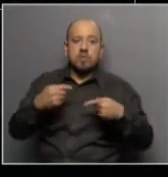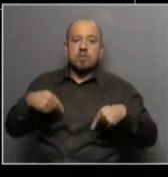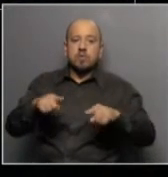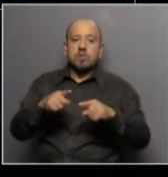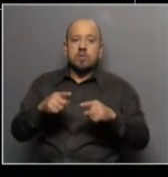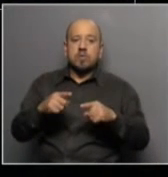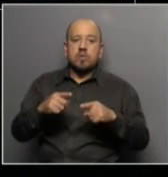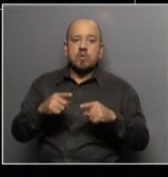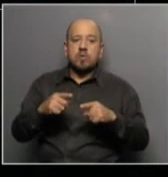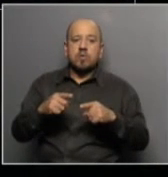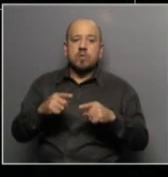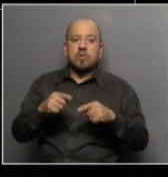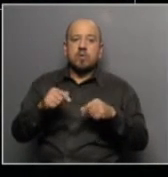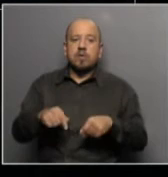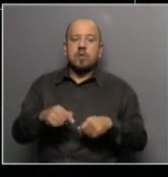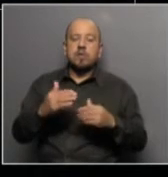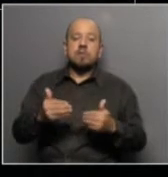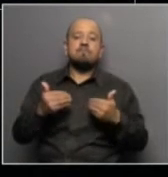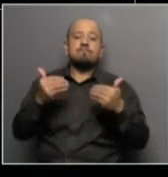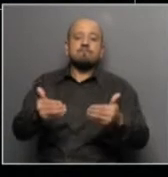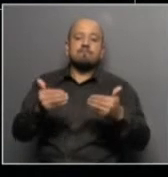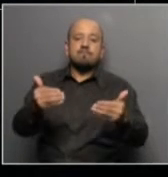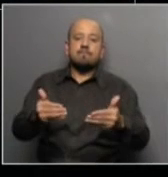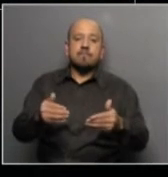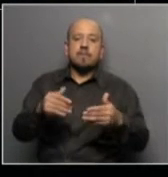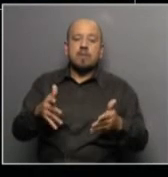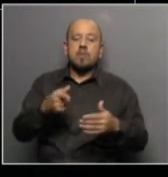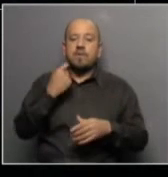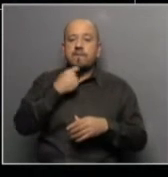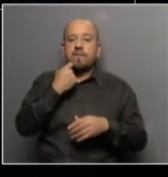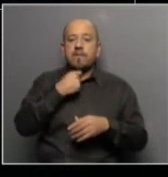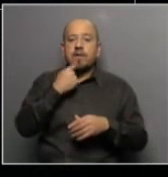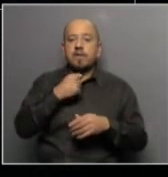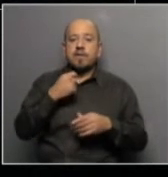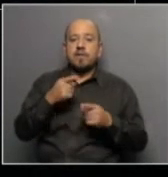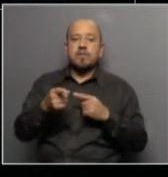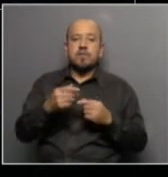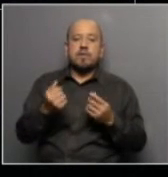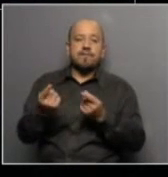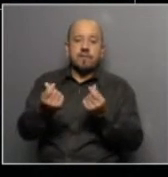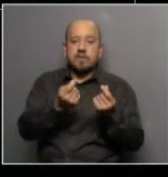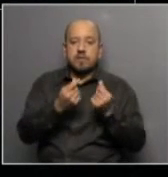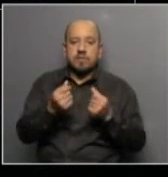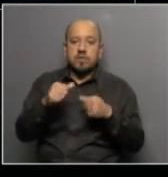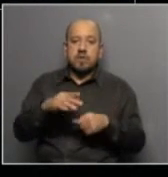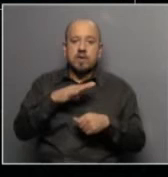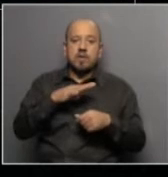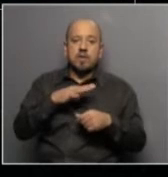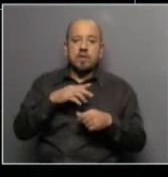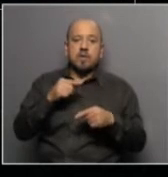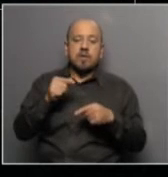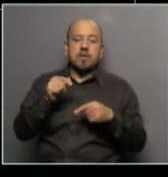estructurantes están siendo aplazados por la falta de financiamiento que tenemos en